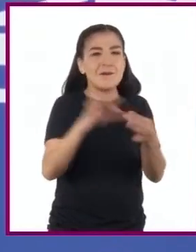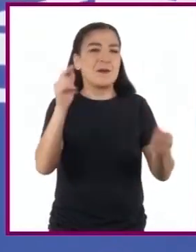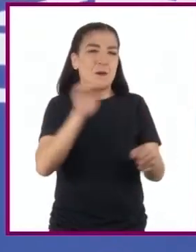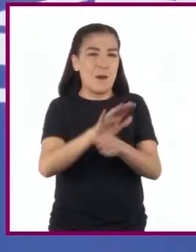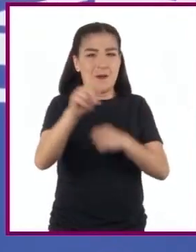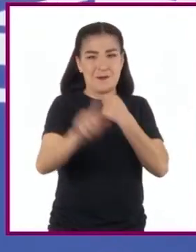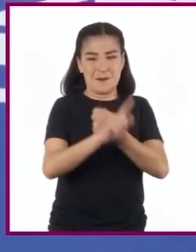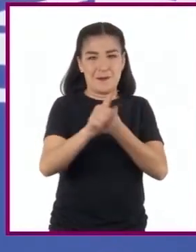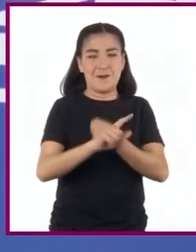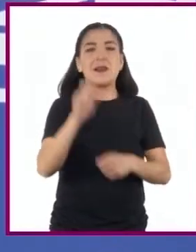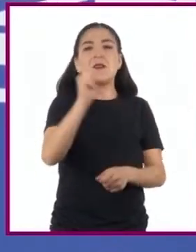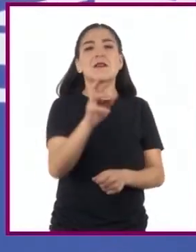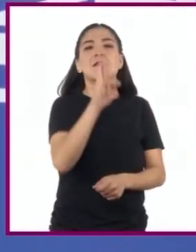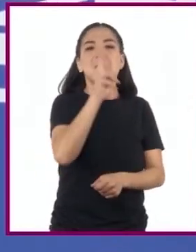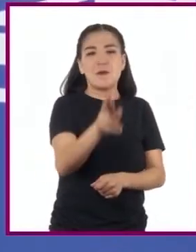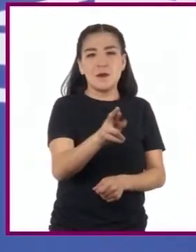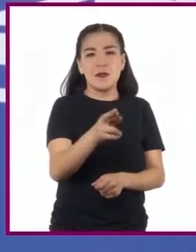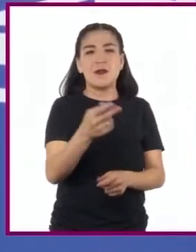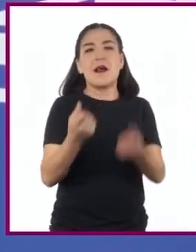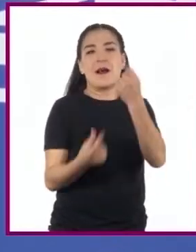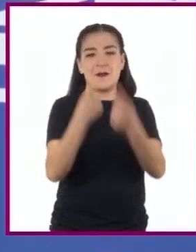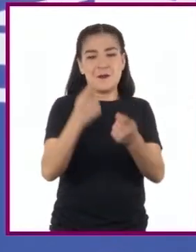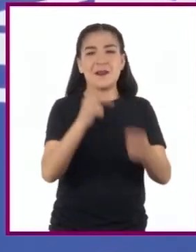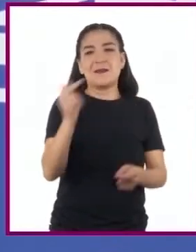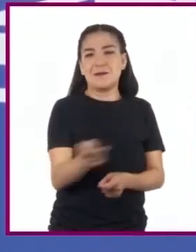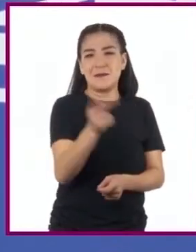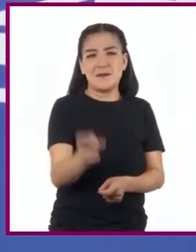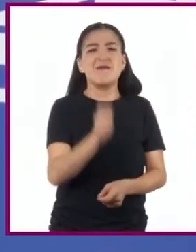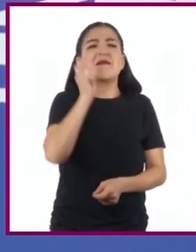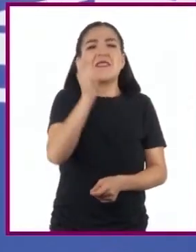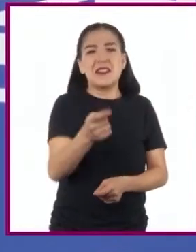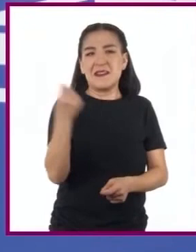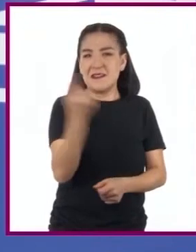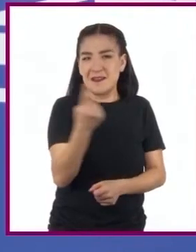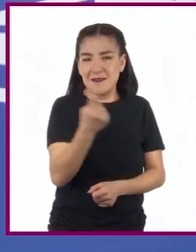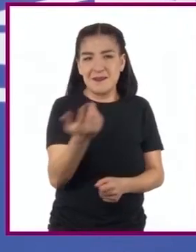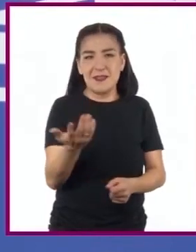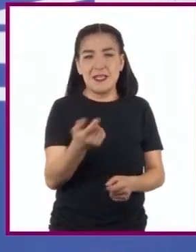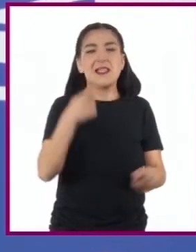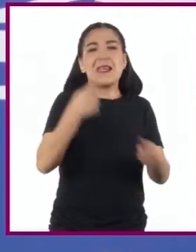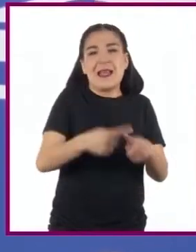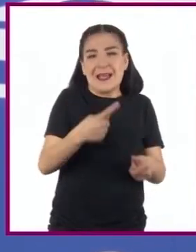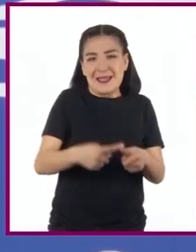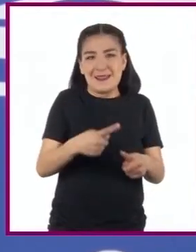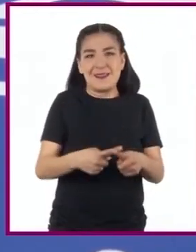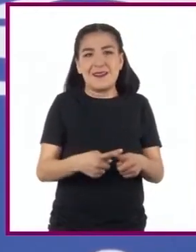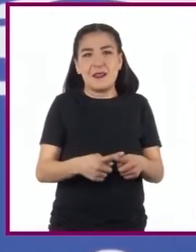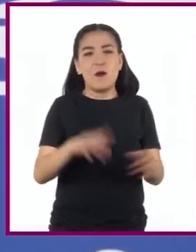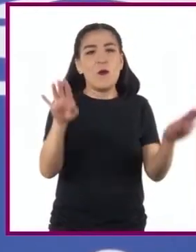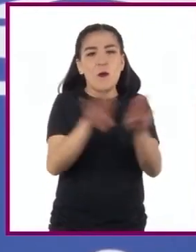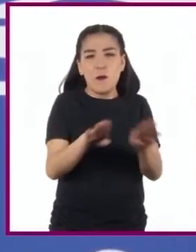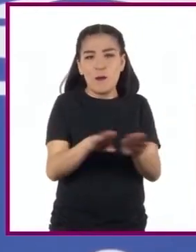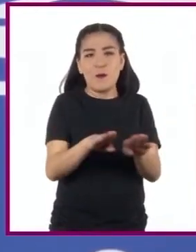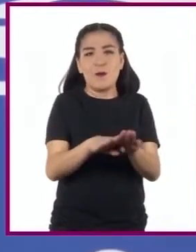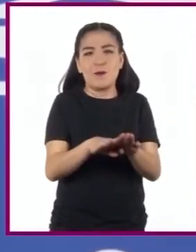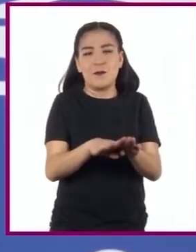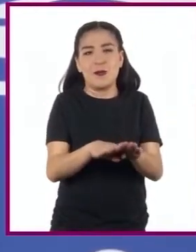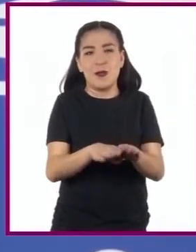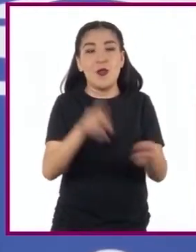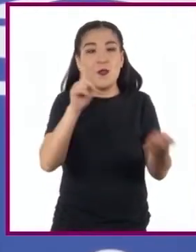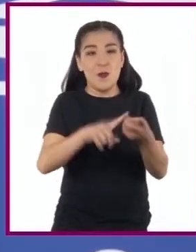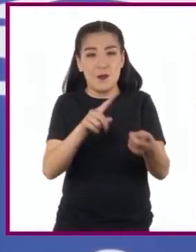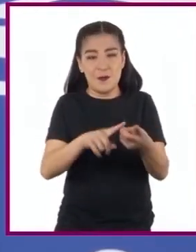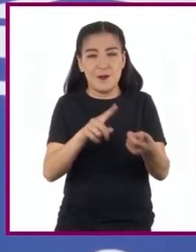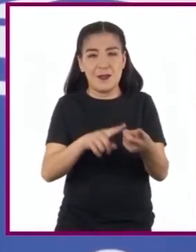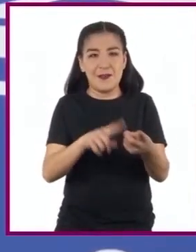Suele dar respuestas a algunas de las preguntas sobre qué, quién, cómo,